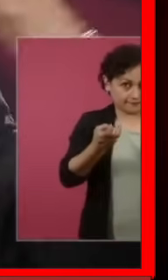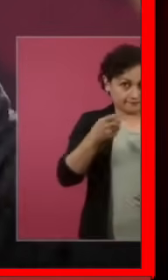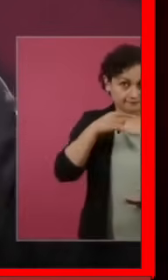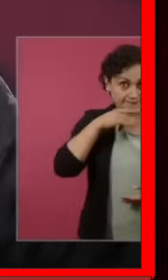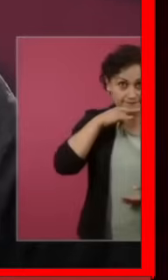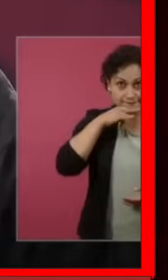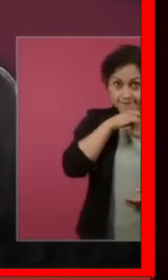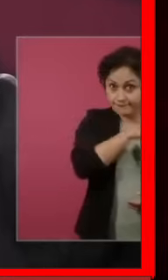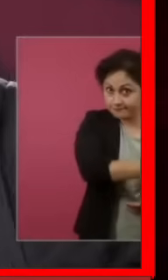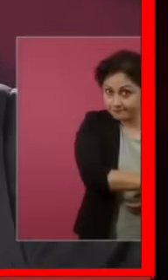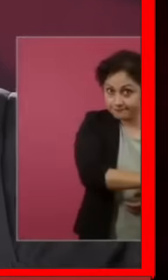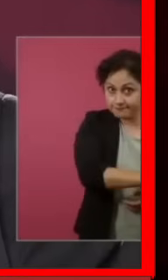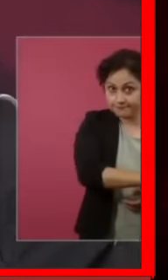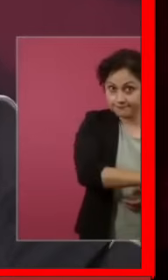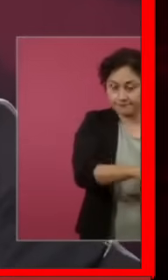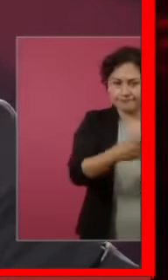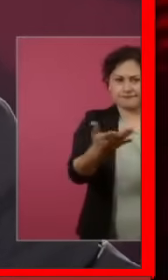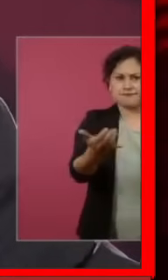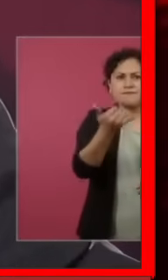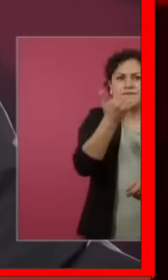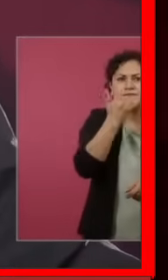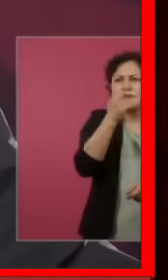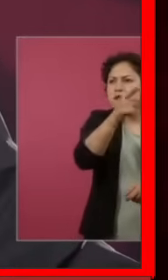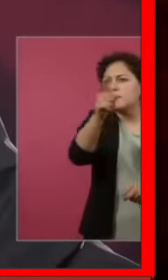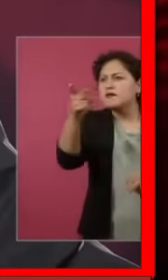¿Dónde están los ambientalistas?